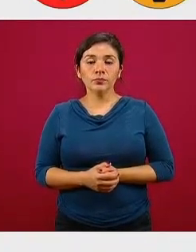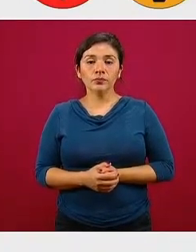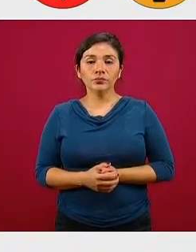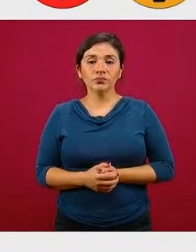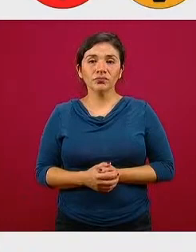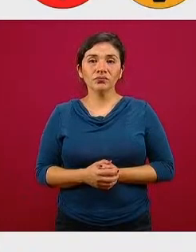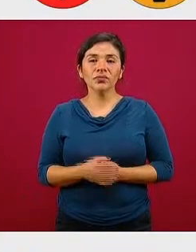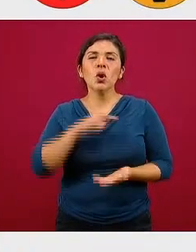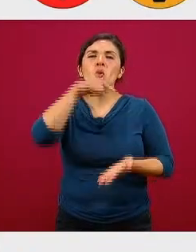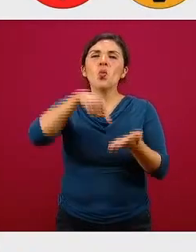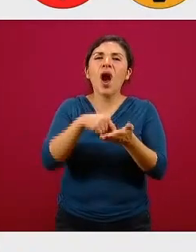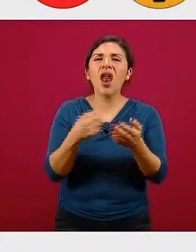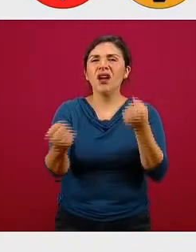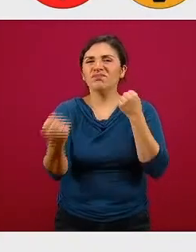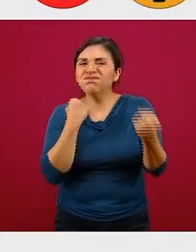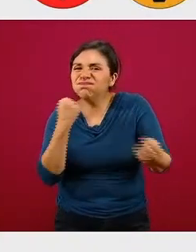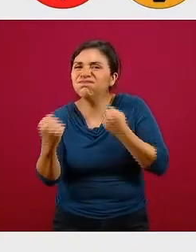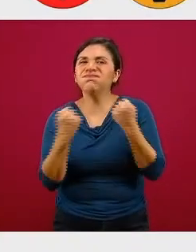Gimnasios,